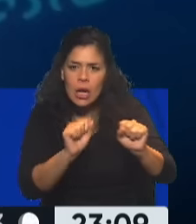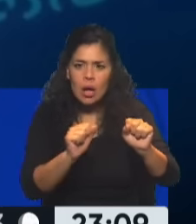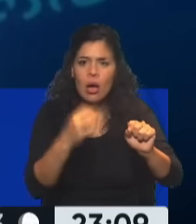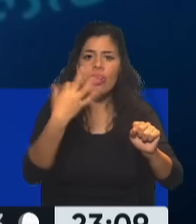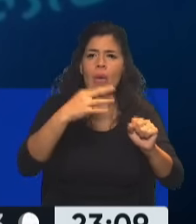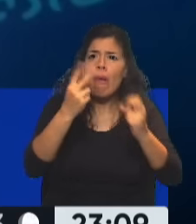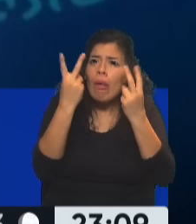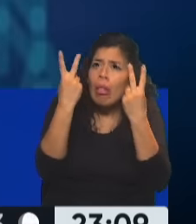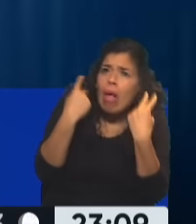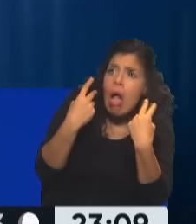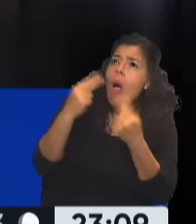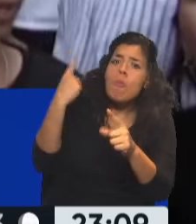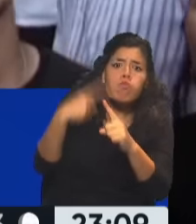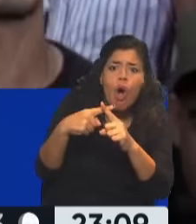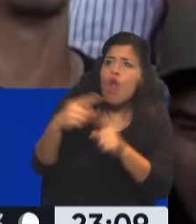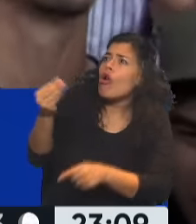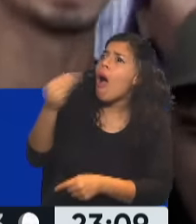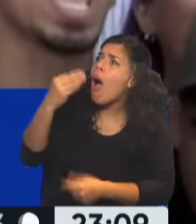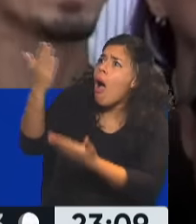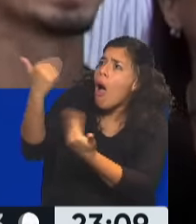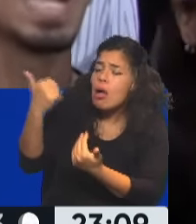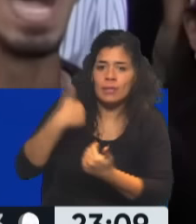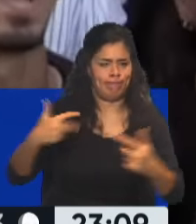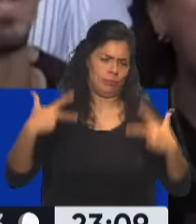de comida, nunca más.